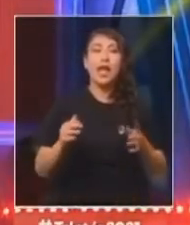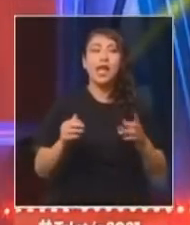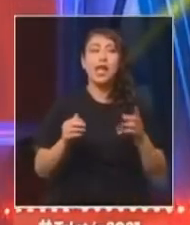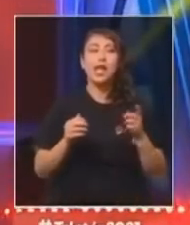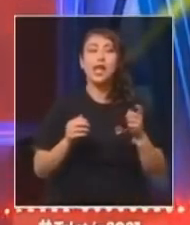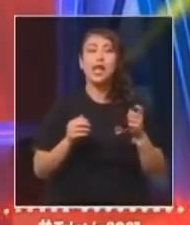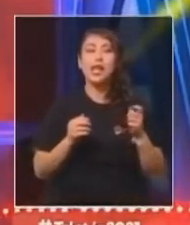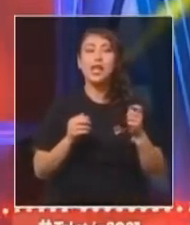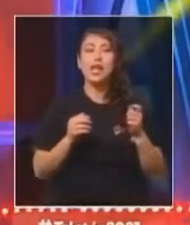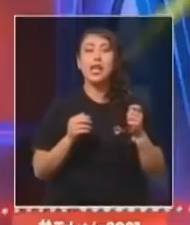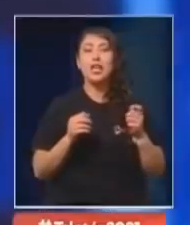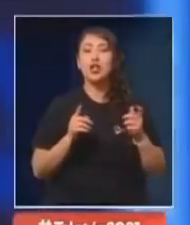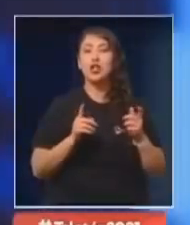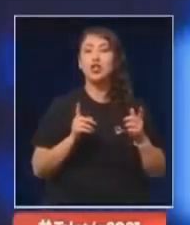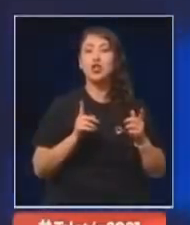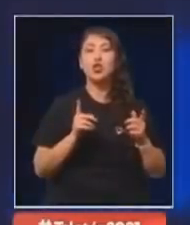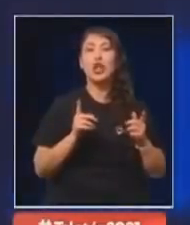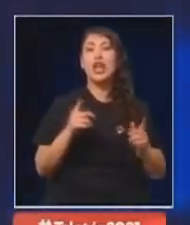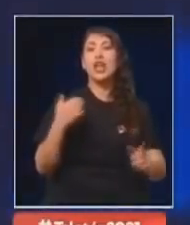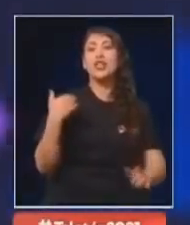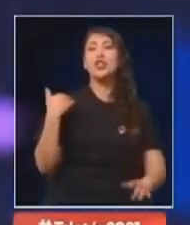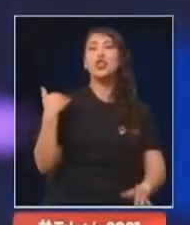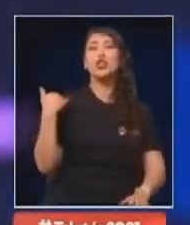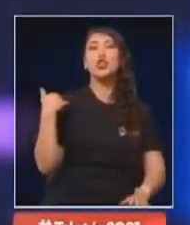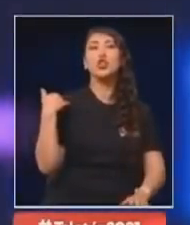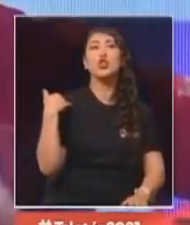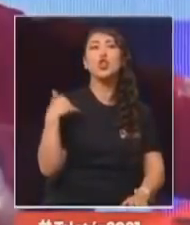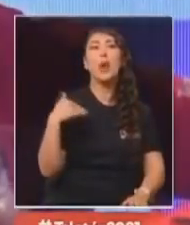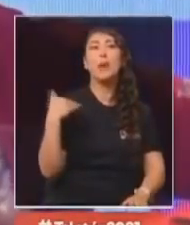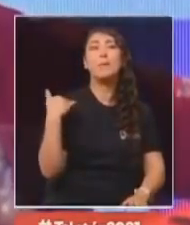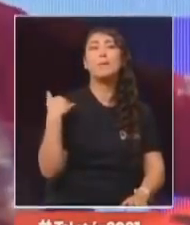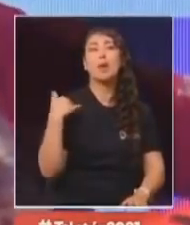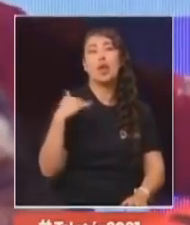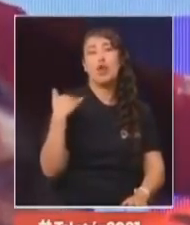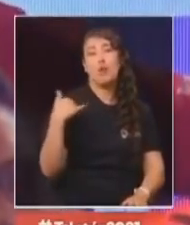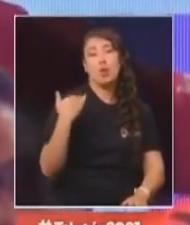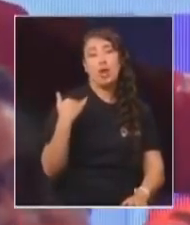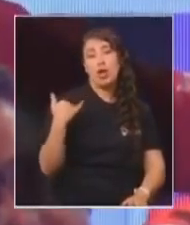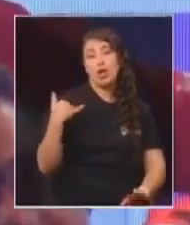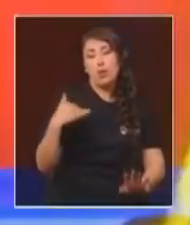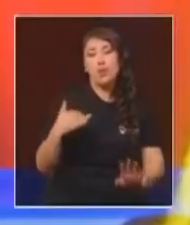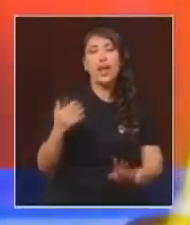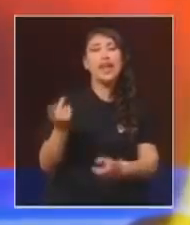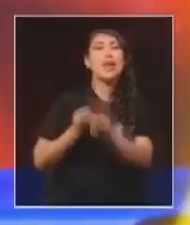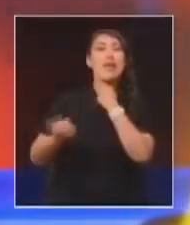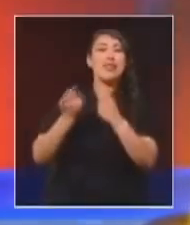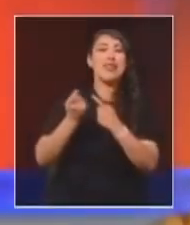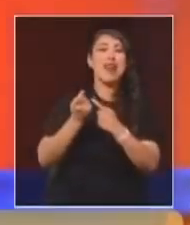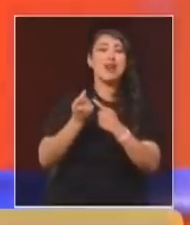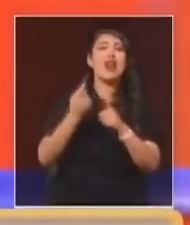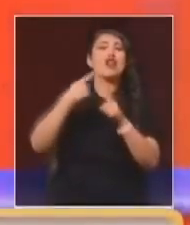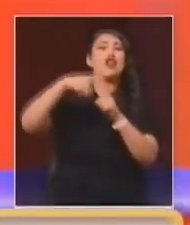Ay, qué lindo. No me importa que me digan. Gringo